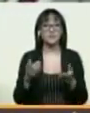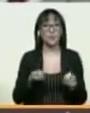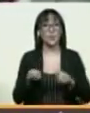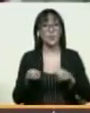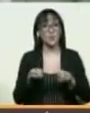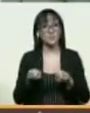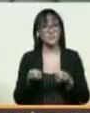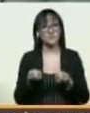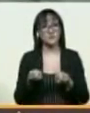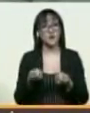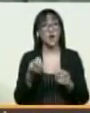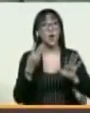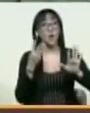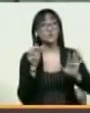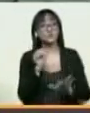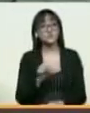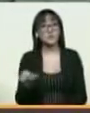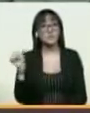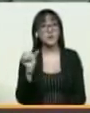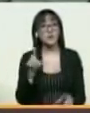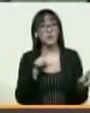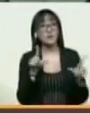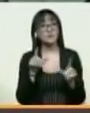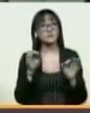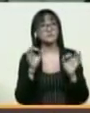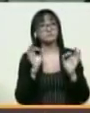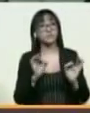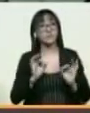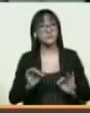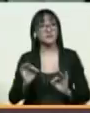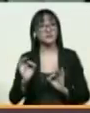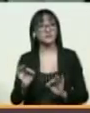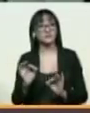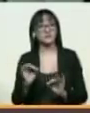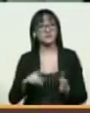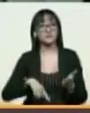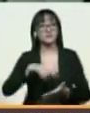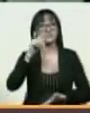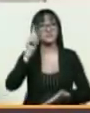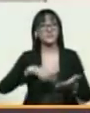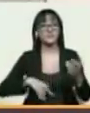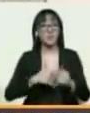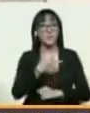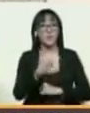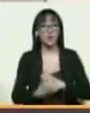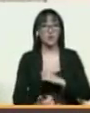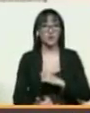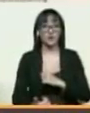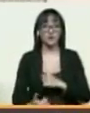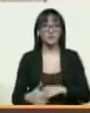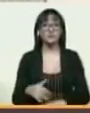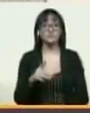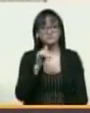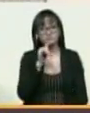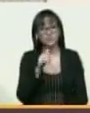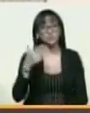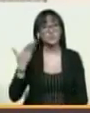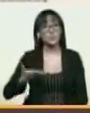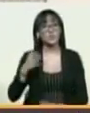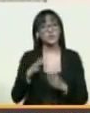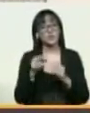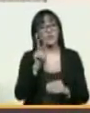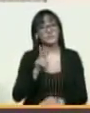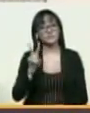logrado concretar la firma de nuestro proyecto país. Es un gran anuncio para toda